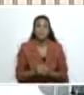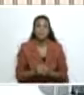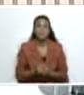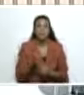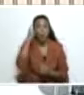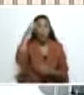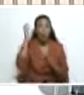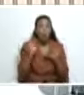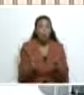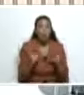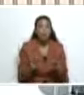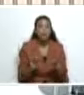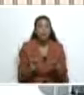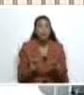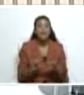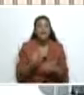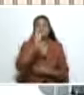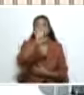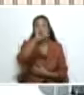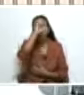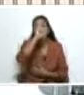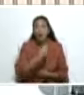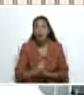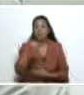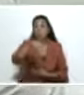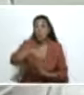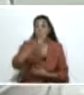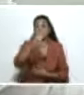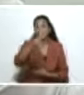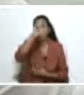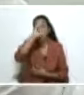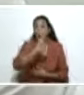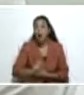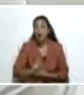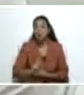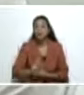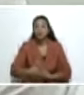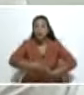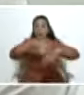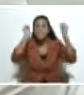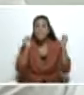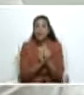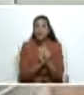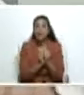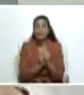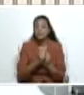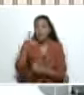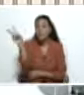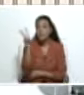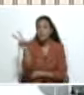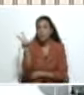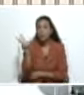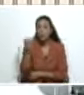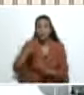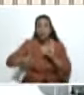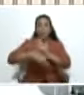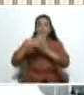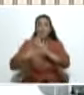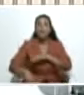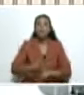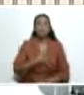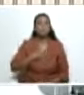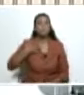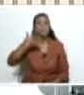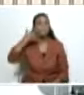Hoy exactamente se cumplen 5 años de la batalla que dio Venezuela por su soberanía, por